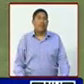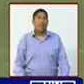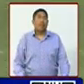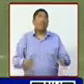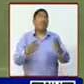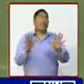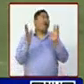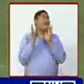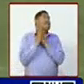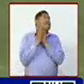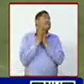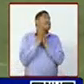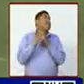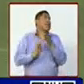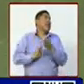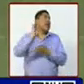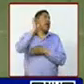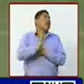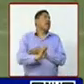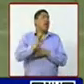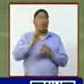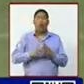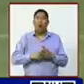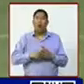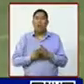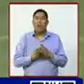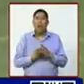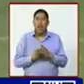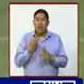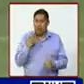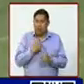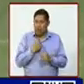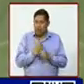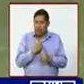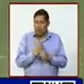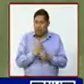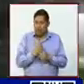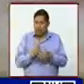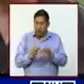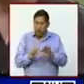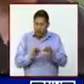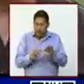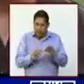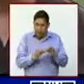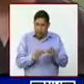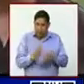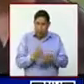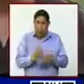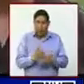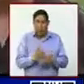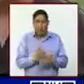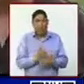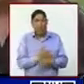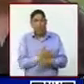Ya desde enero vamos a comenzar con los trabajos de recuperación,